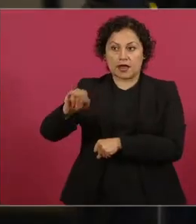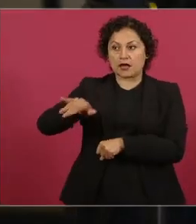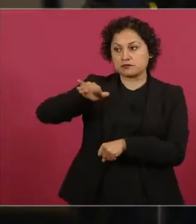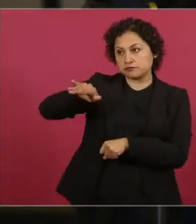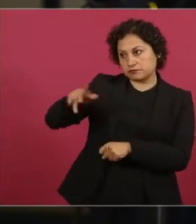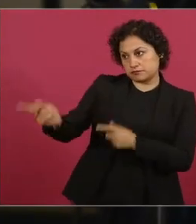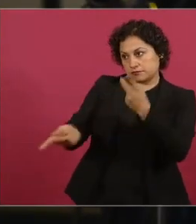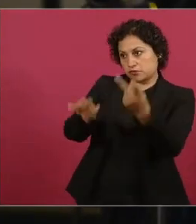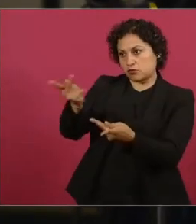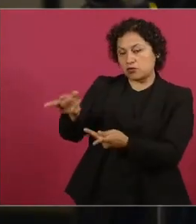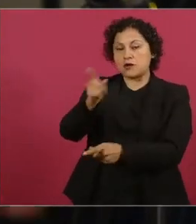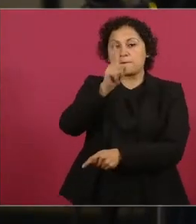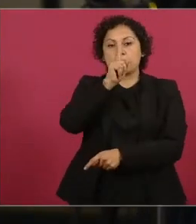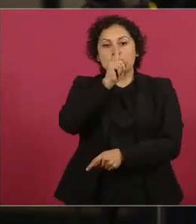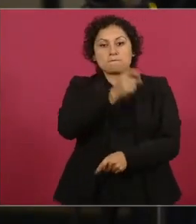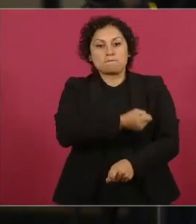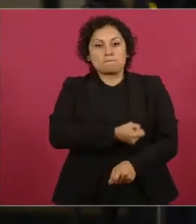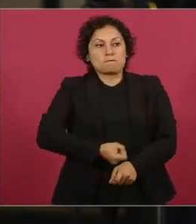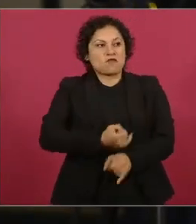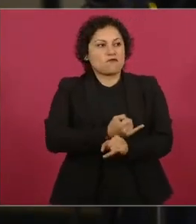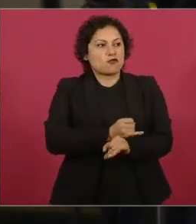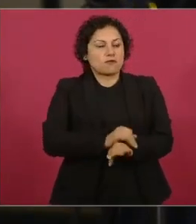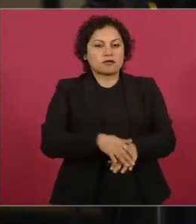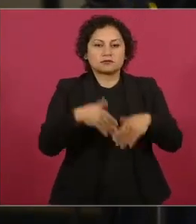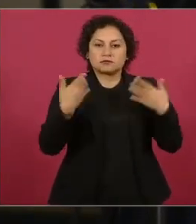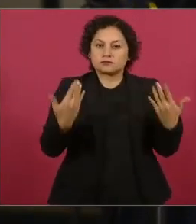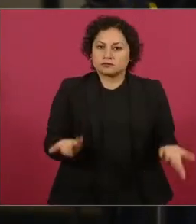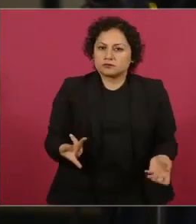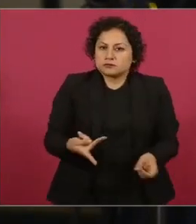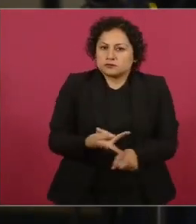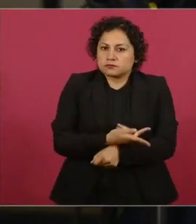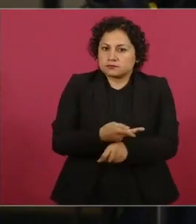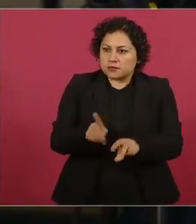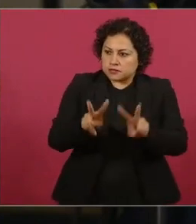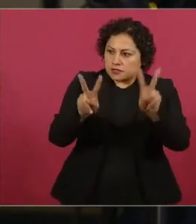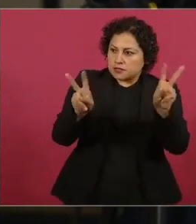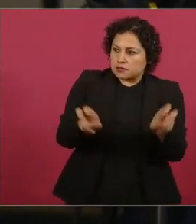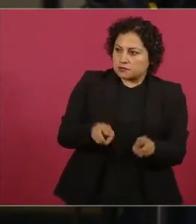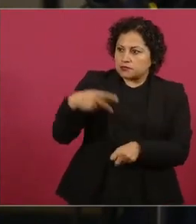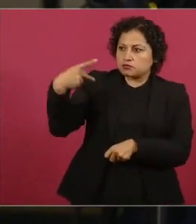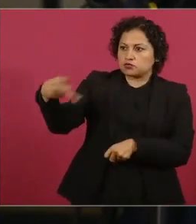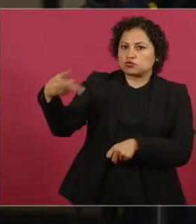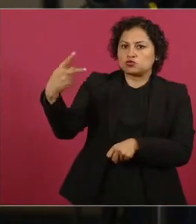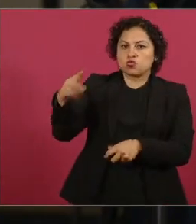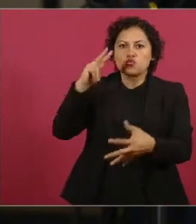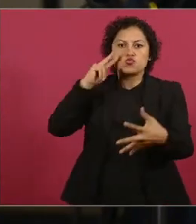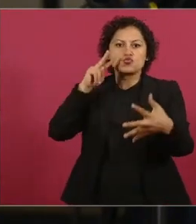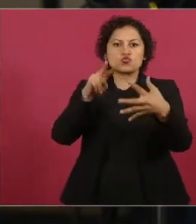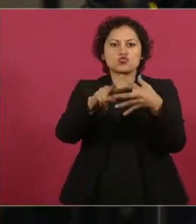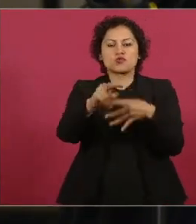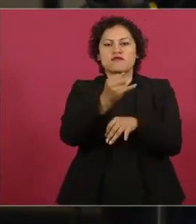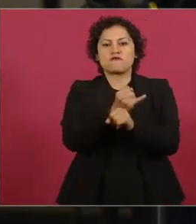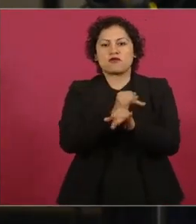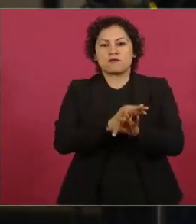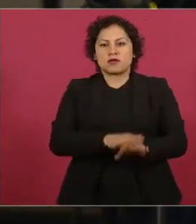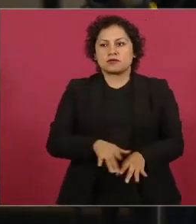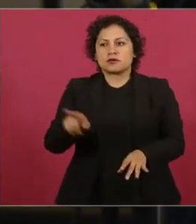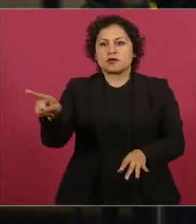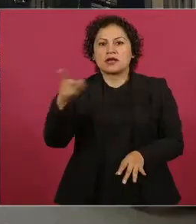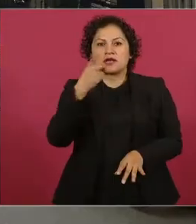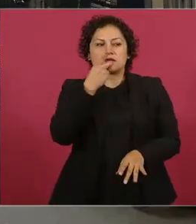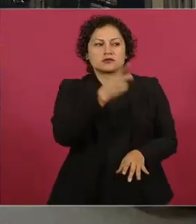Transparencia, Instituto Nacional de la Transparencia, pues que no entregan esa información porque se podría revelar